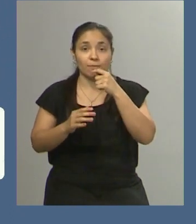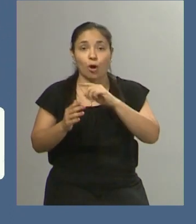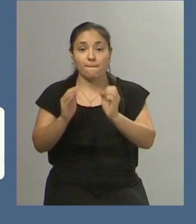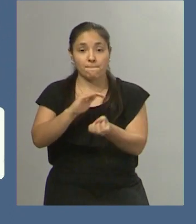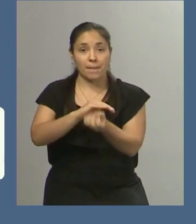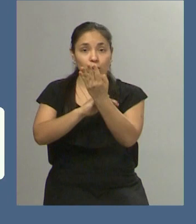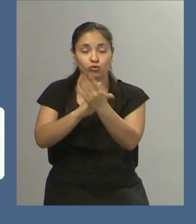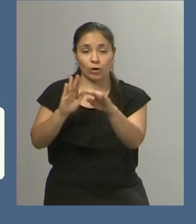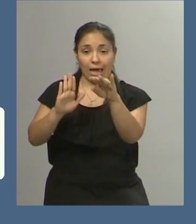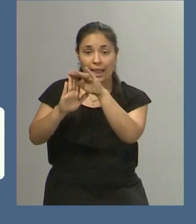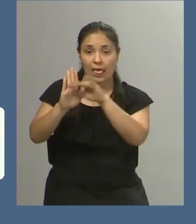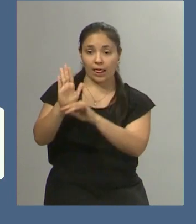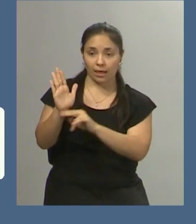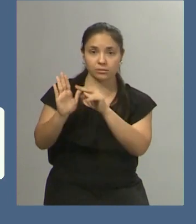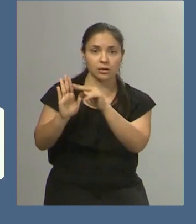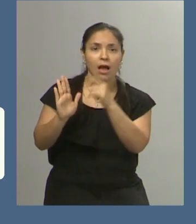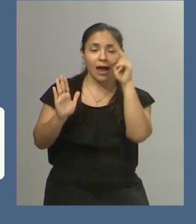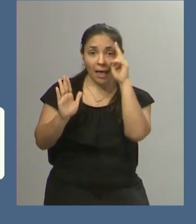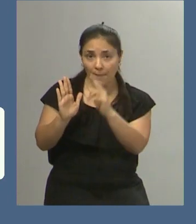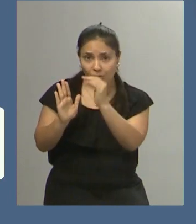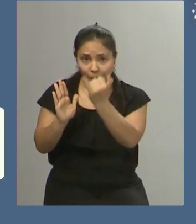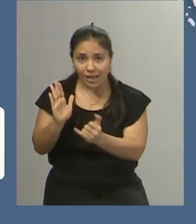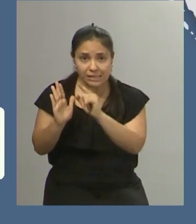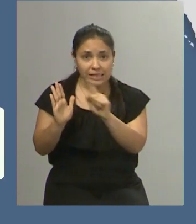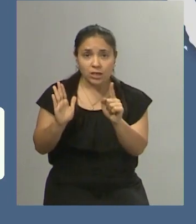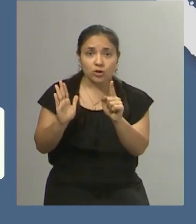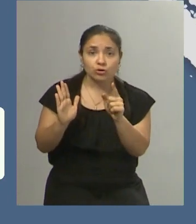se cumplen o no se cumplen.